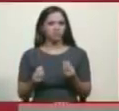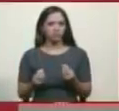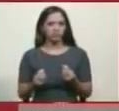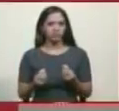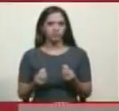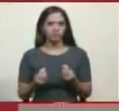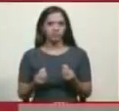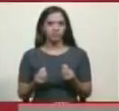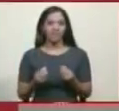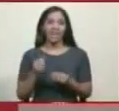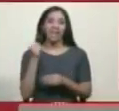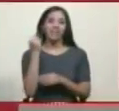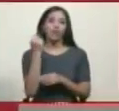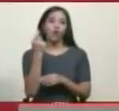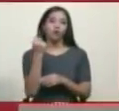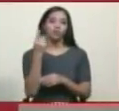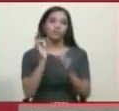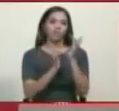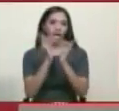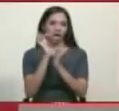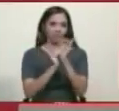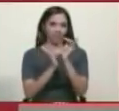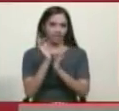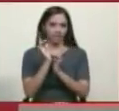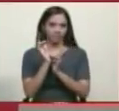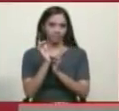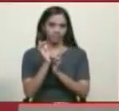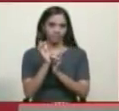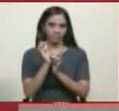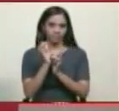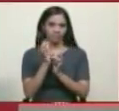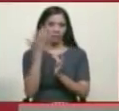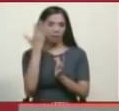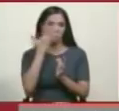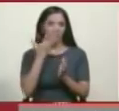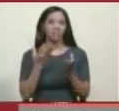al 11 de abril. Se me parece mucho.